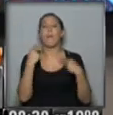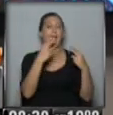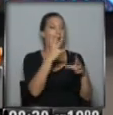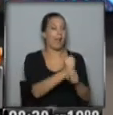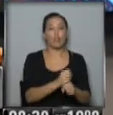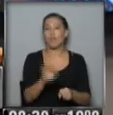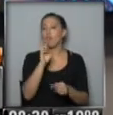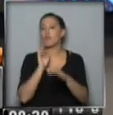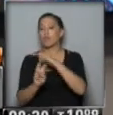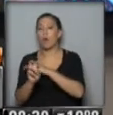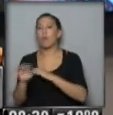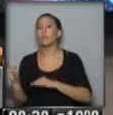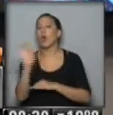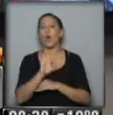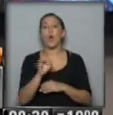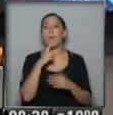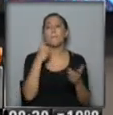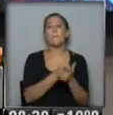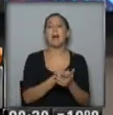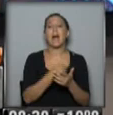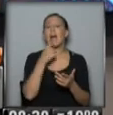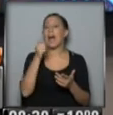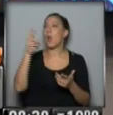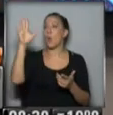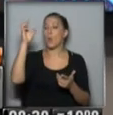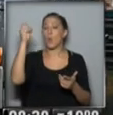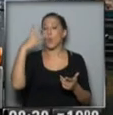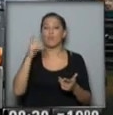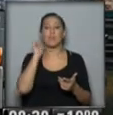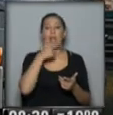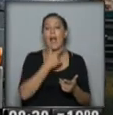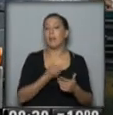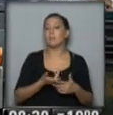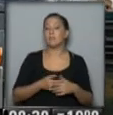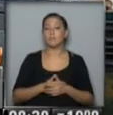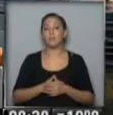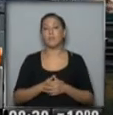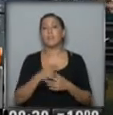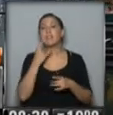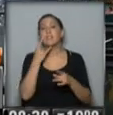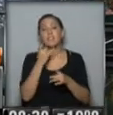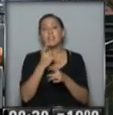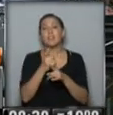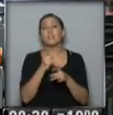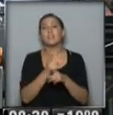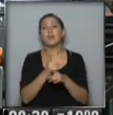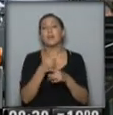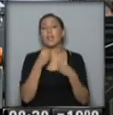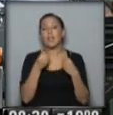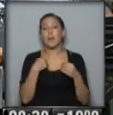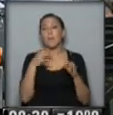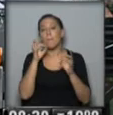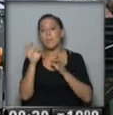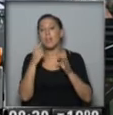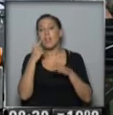en subte o cuando paga algún servicio como la electricidad o el gas simplemente medimos lo que el tema de la evolución